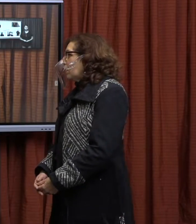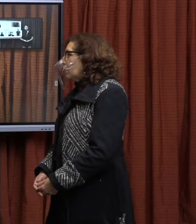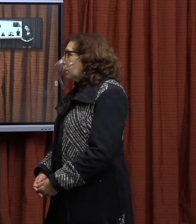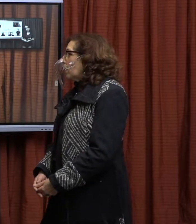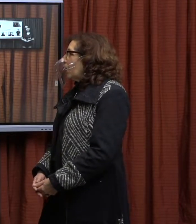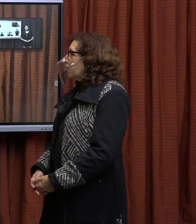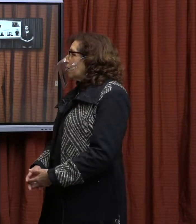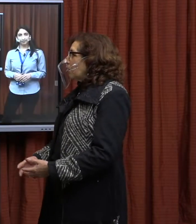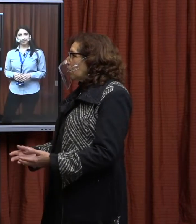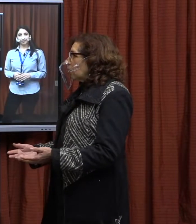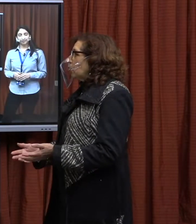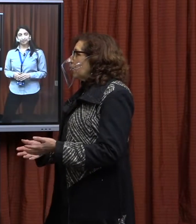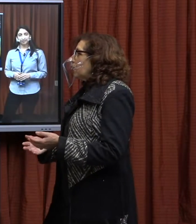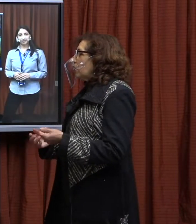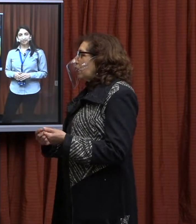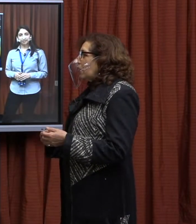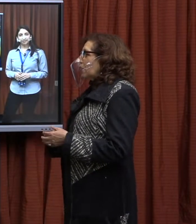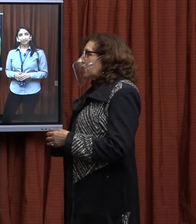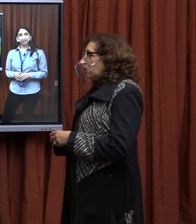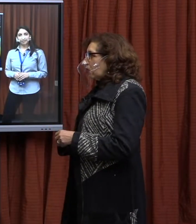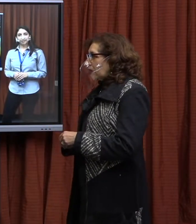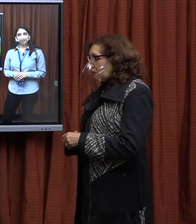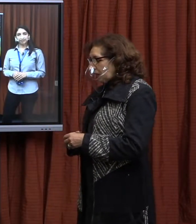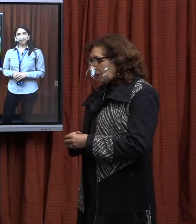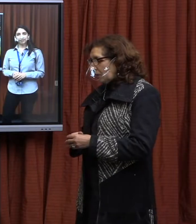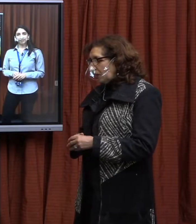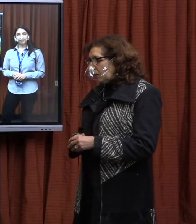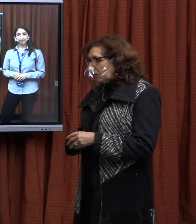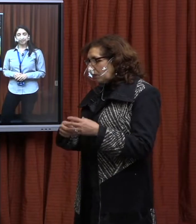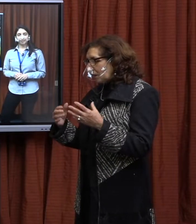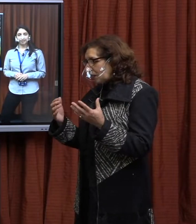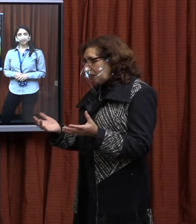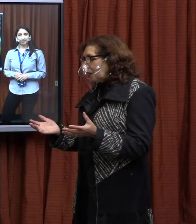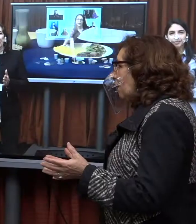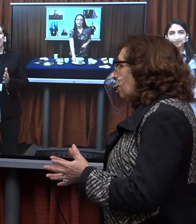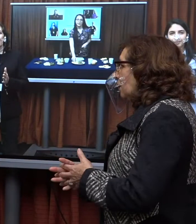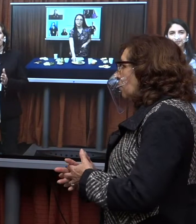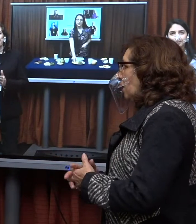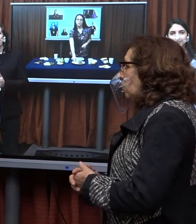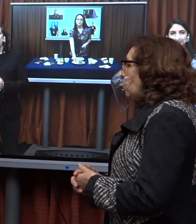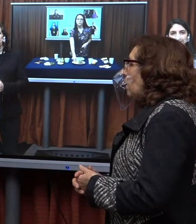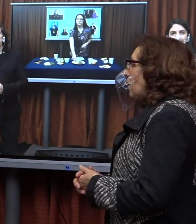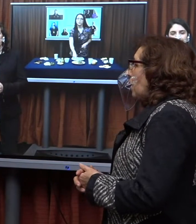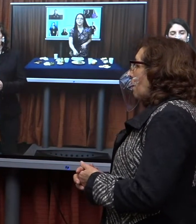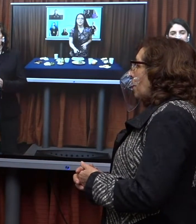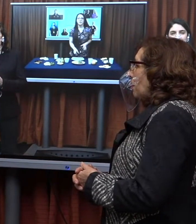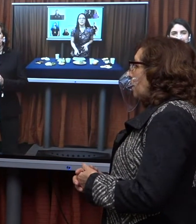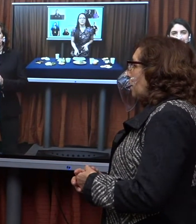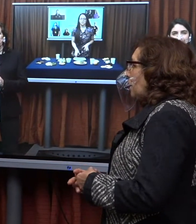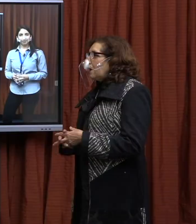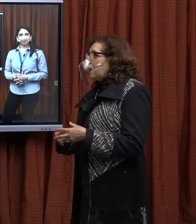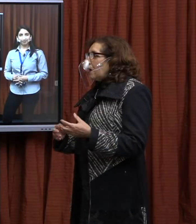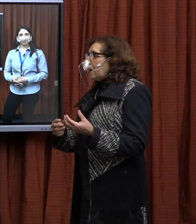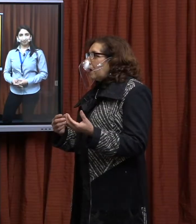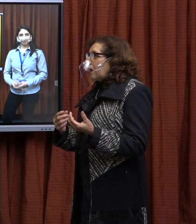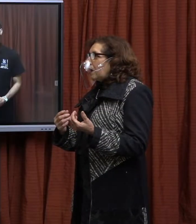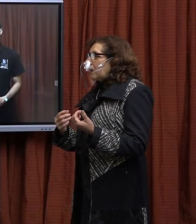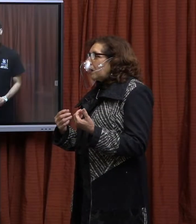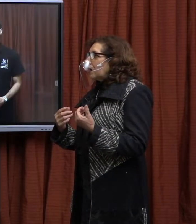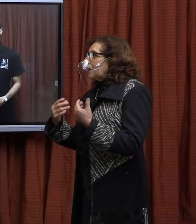Internado de la Escuela Regimiento Usare, ubicado en el sector de Coyanco. Estos tres establecimientos permiten